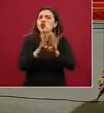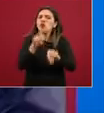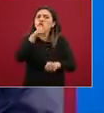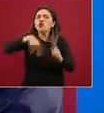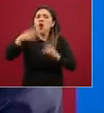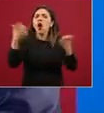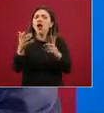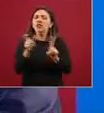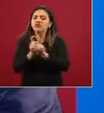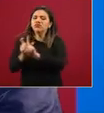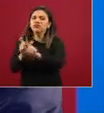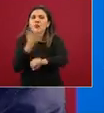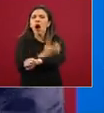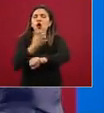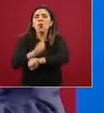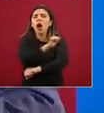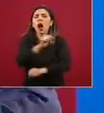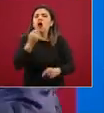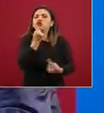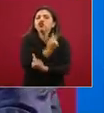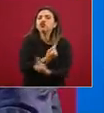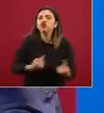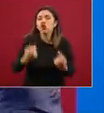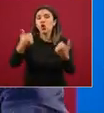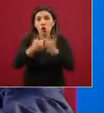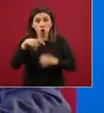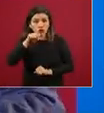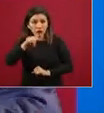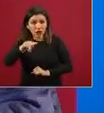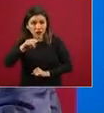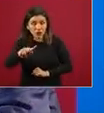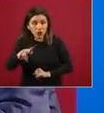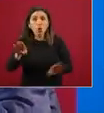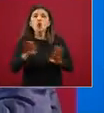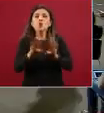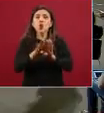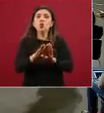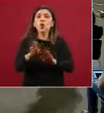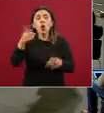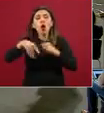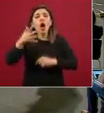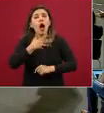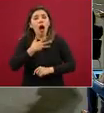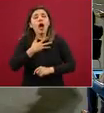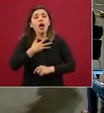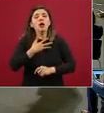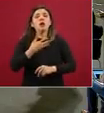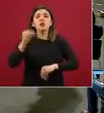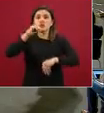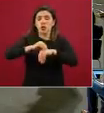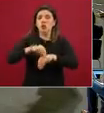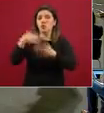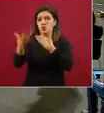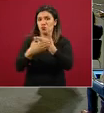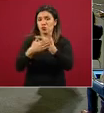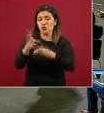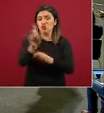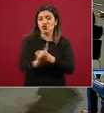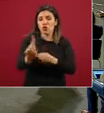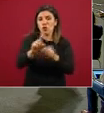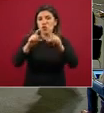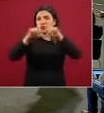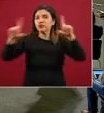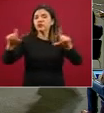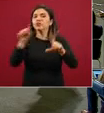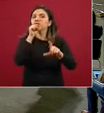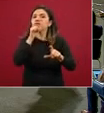sus niñas, niños, adolescentes y jóvenes en la televisión, cómo van a tener en su momento la parrilla. Ya dijo el secretario que el domingo se